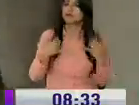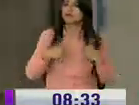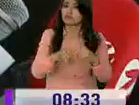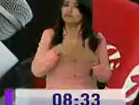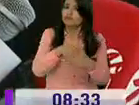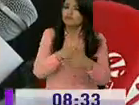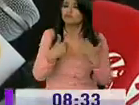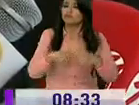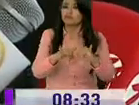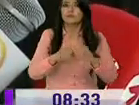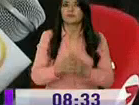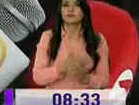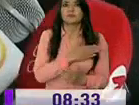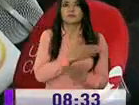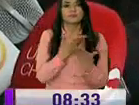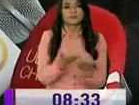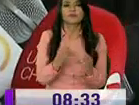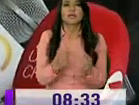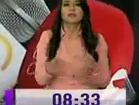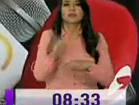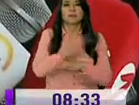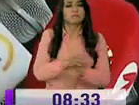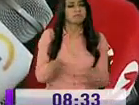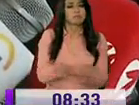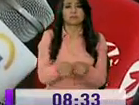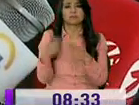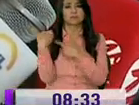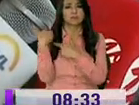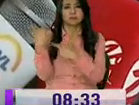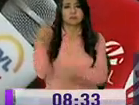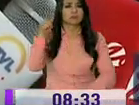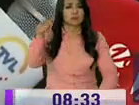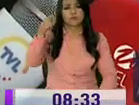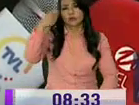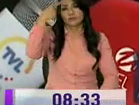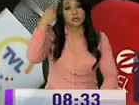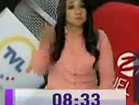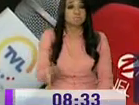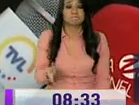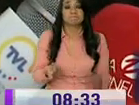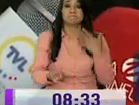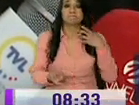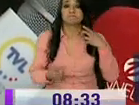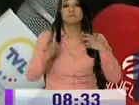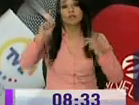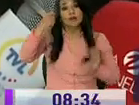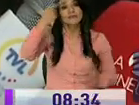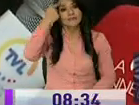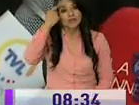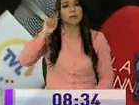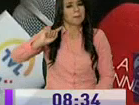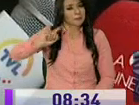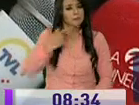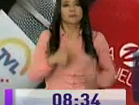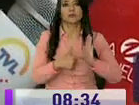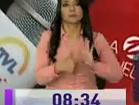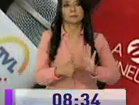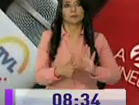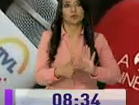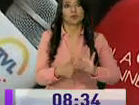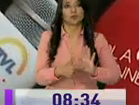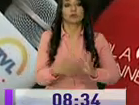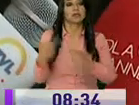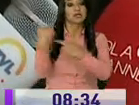Parlamento. Confiamos en que la Asamblea actúe con la misma responsabilidad que actúa el gobierno. El gobierno es el primero en poner el ejemplo,